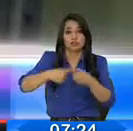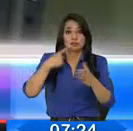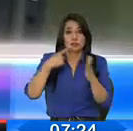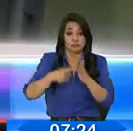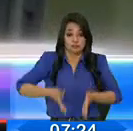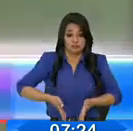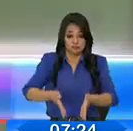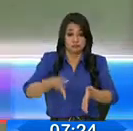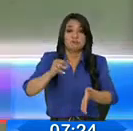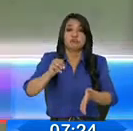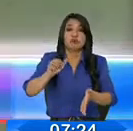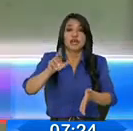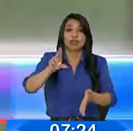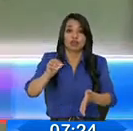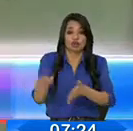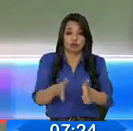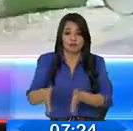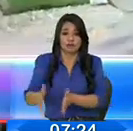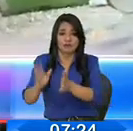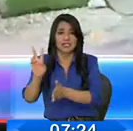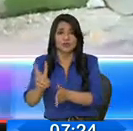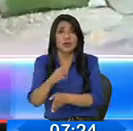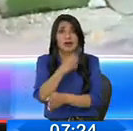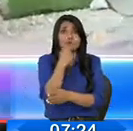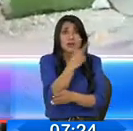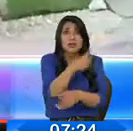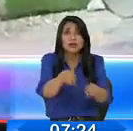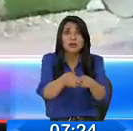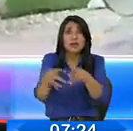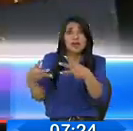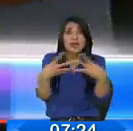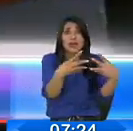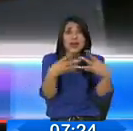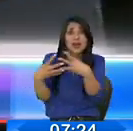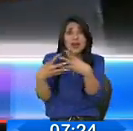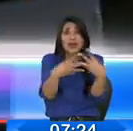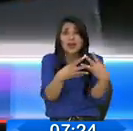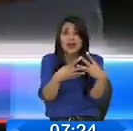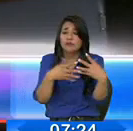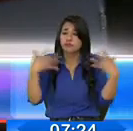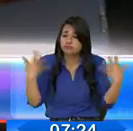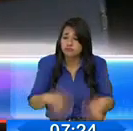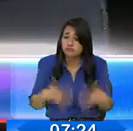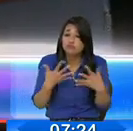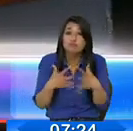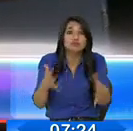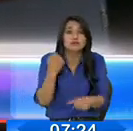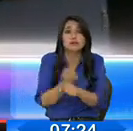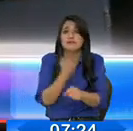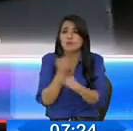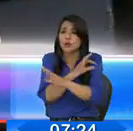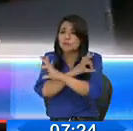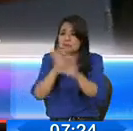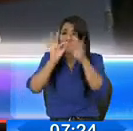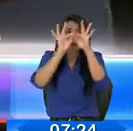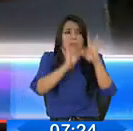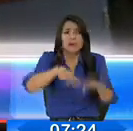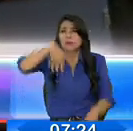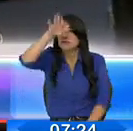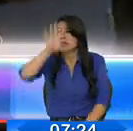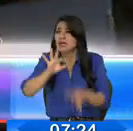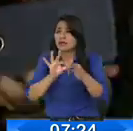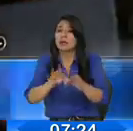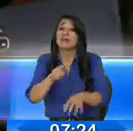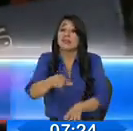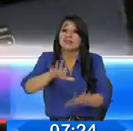García Moreno y la Venezuela que parecen unos verdaderos campos de guerra. Hay un montón de trabajo que hacer, limpieza, etcétera, porque creemos que el